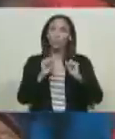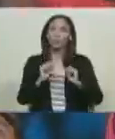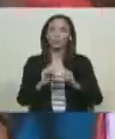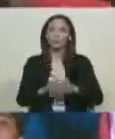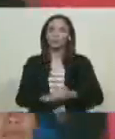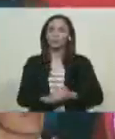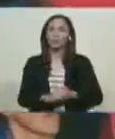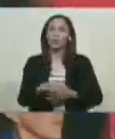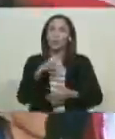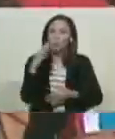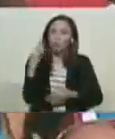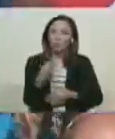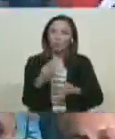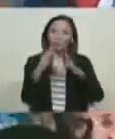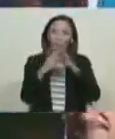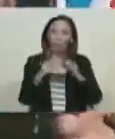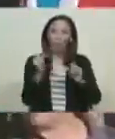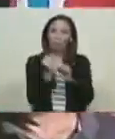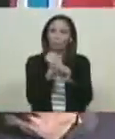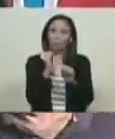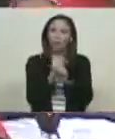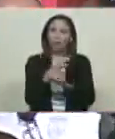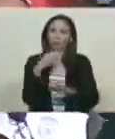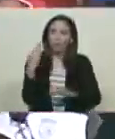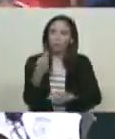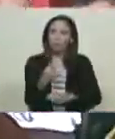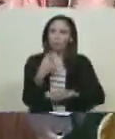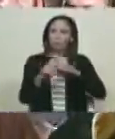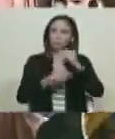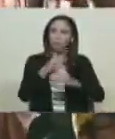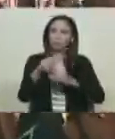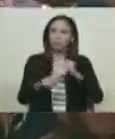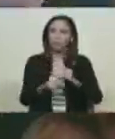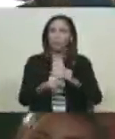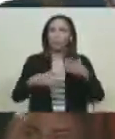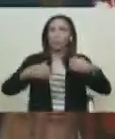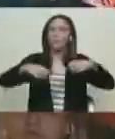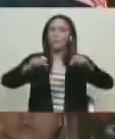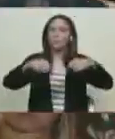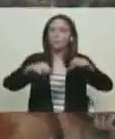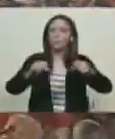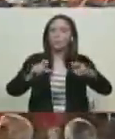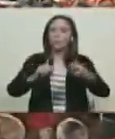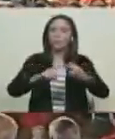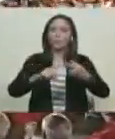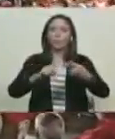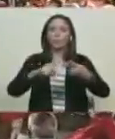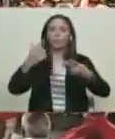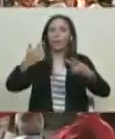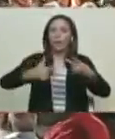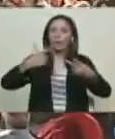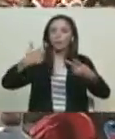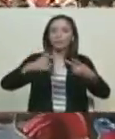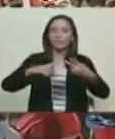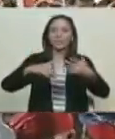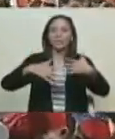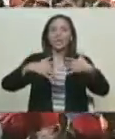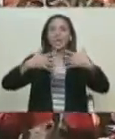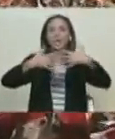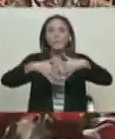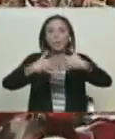y cumplir, y cumplir, y cumplir con los motorizados, las fábricas de